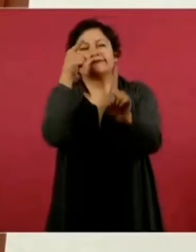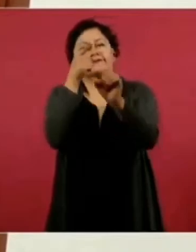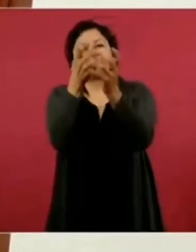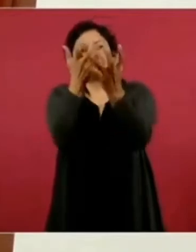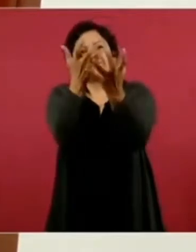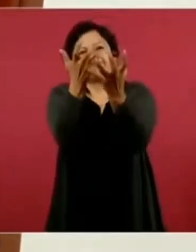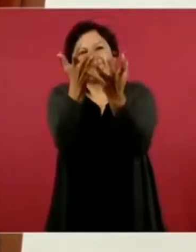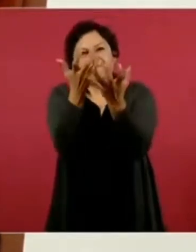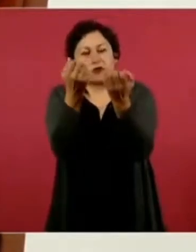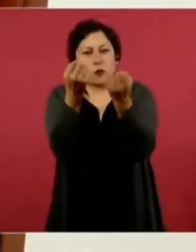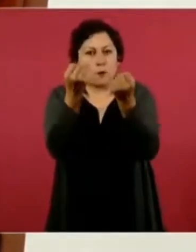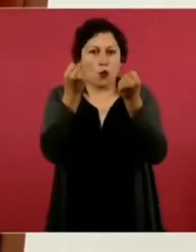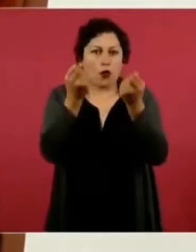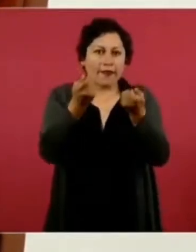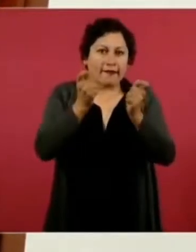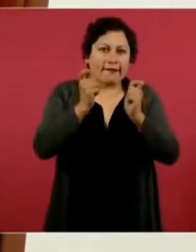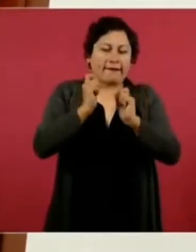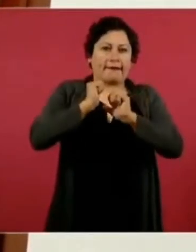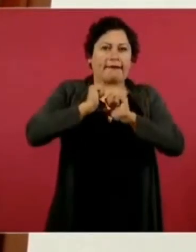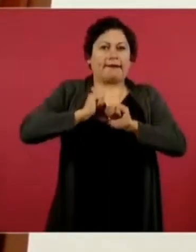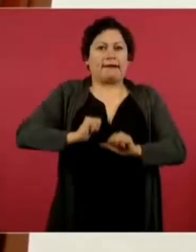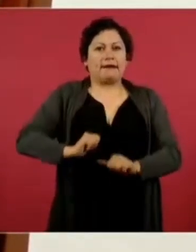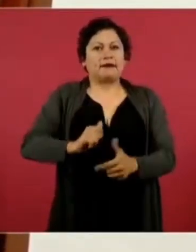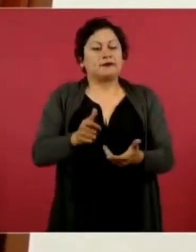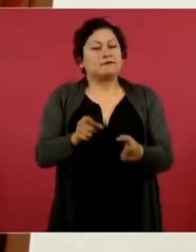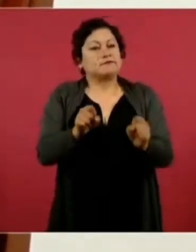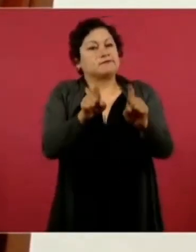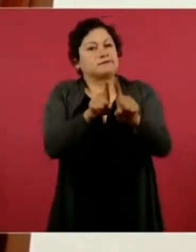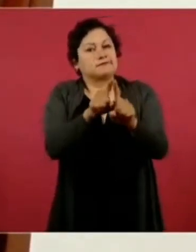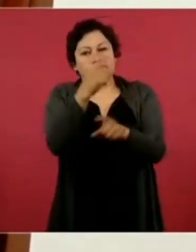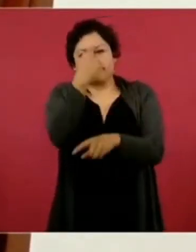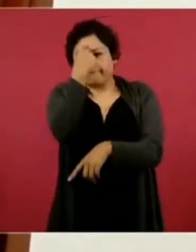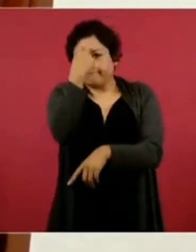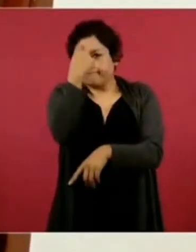y ambición por el dinero.